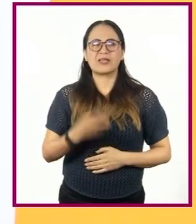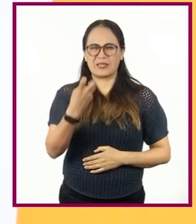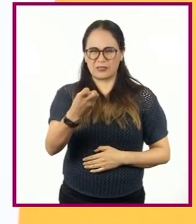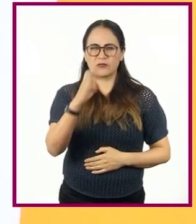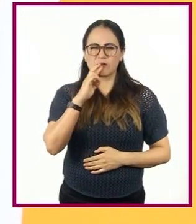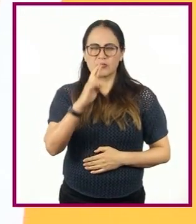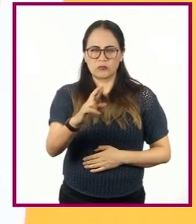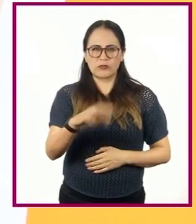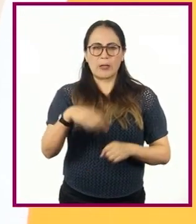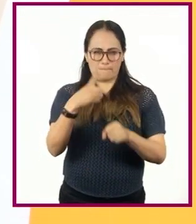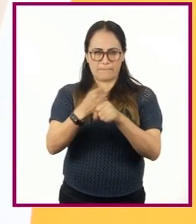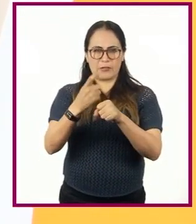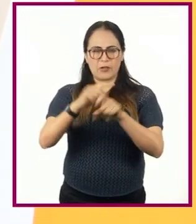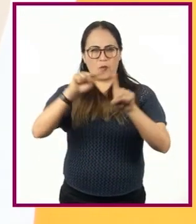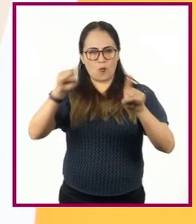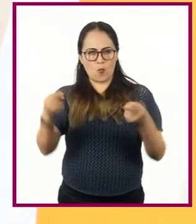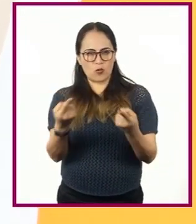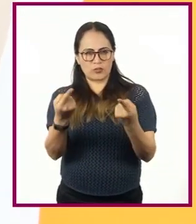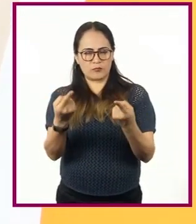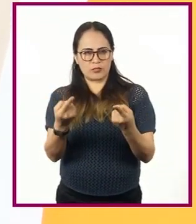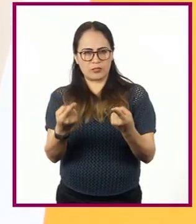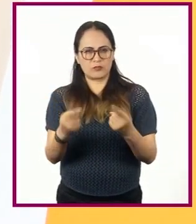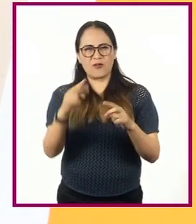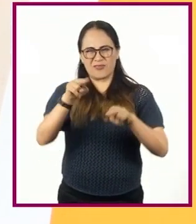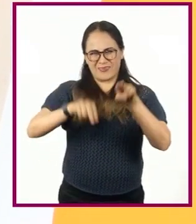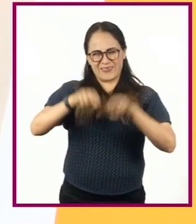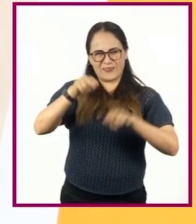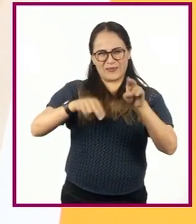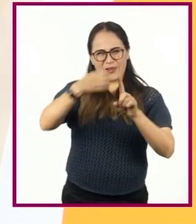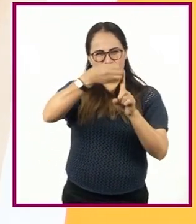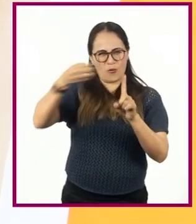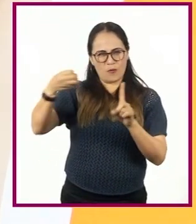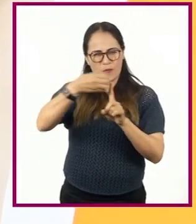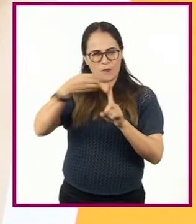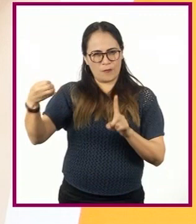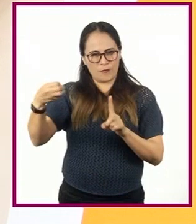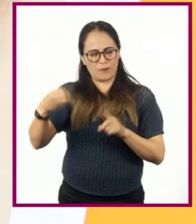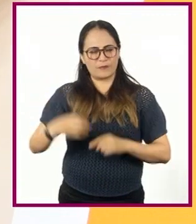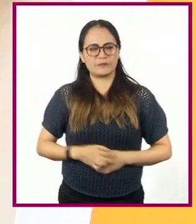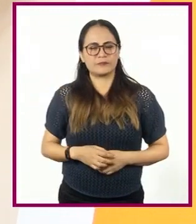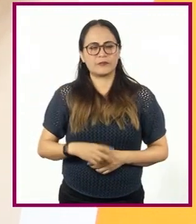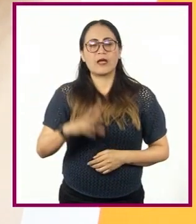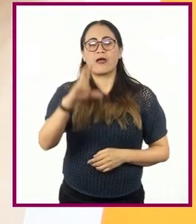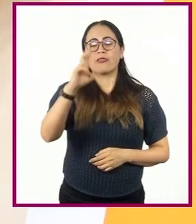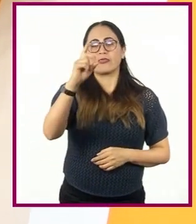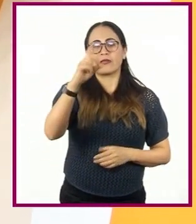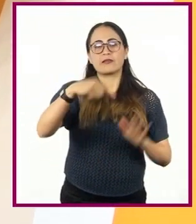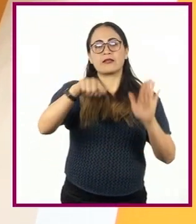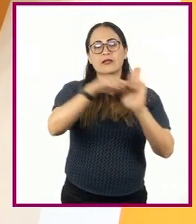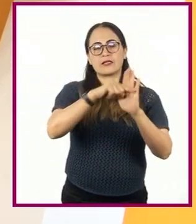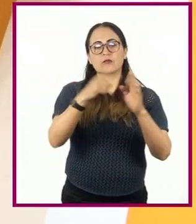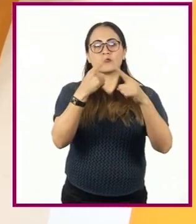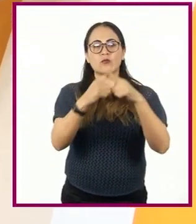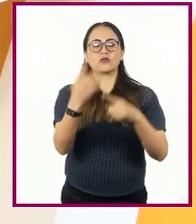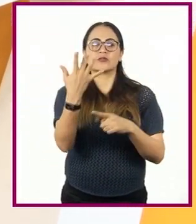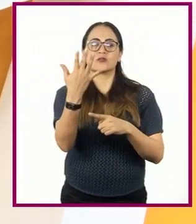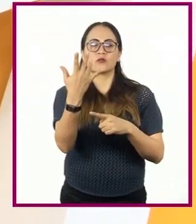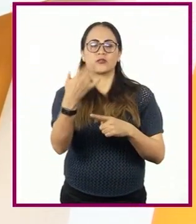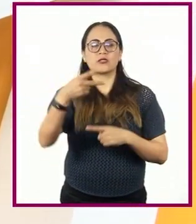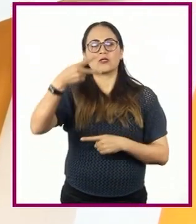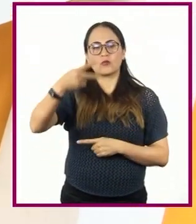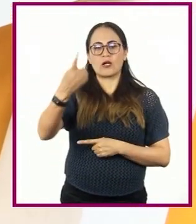Resolvamos primero la multiplicación conforme a la jerarquía de las operaciones. 30 negativo por 50 igual